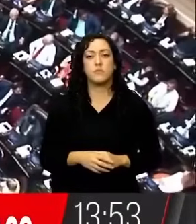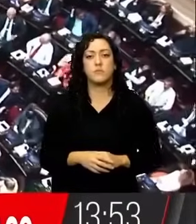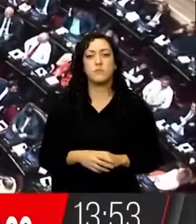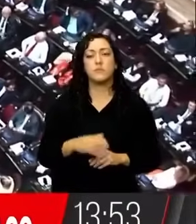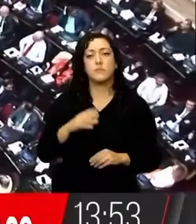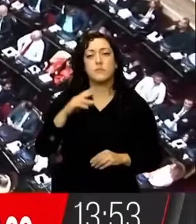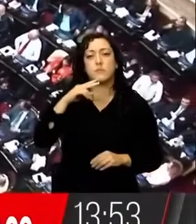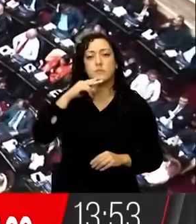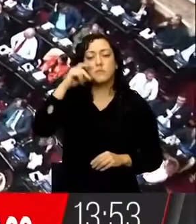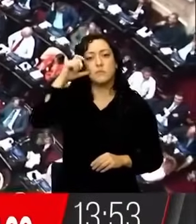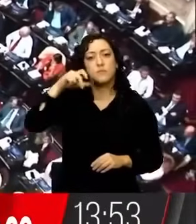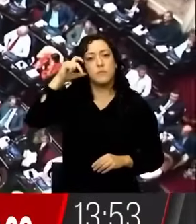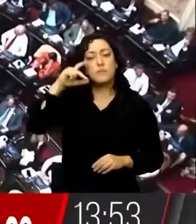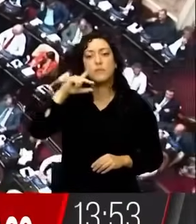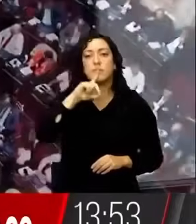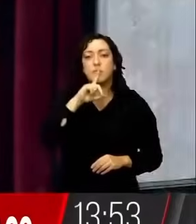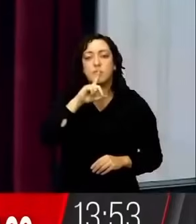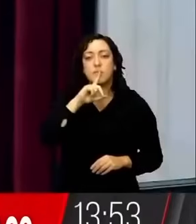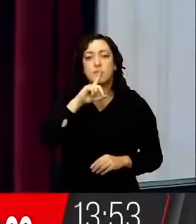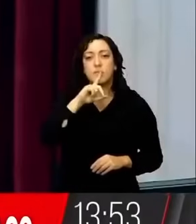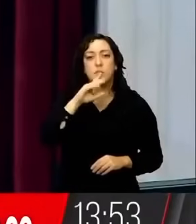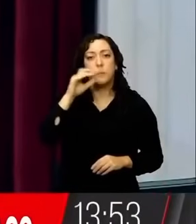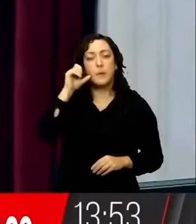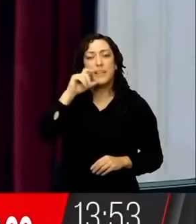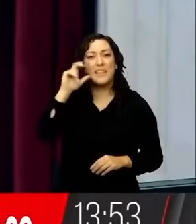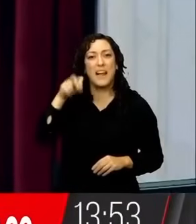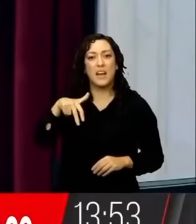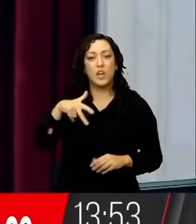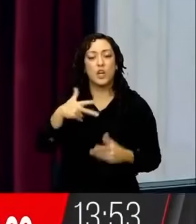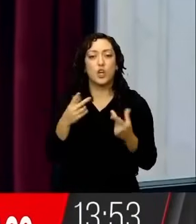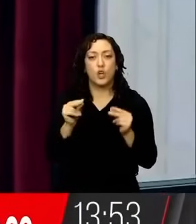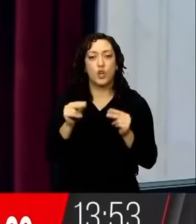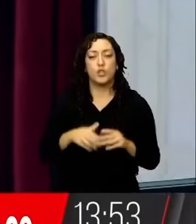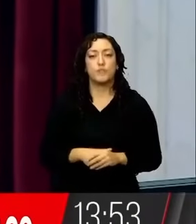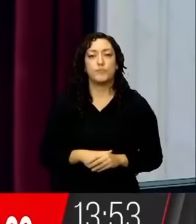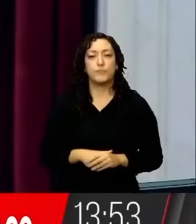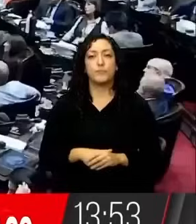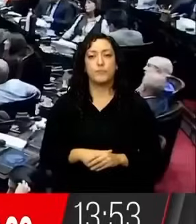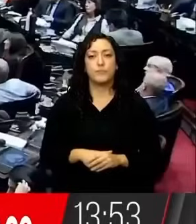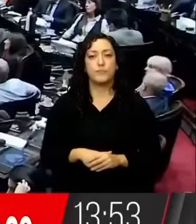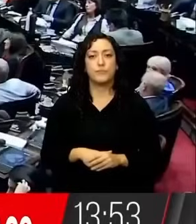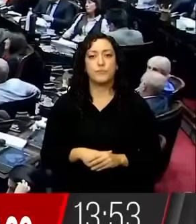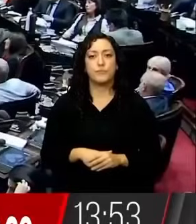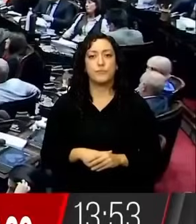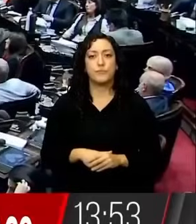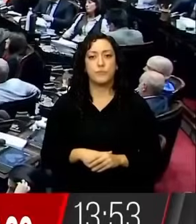Diputado Benedit Beltrán. Negativo.